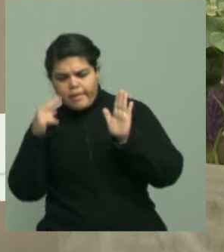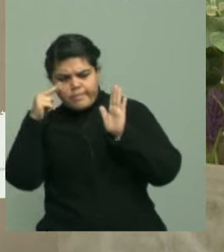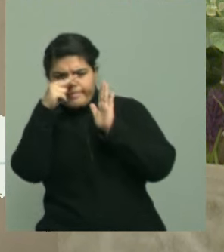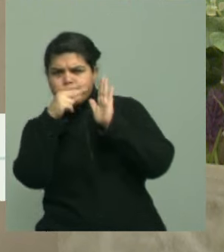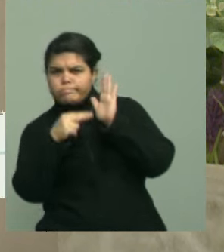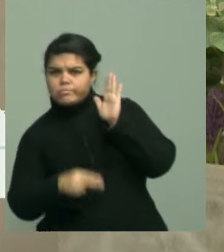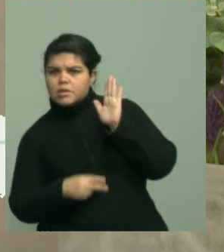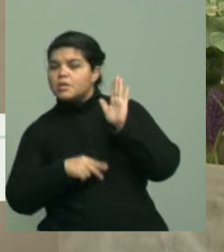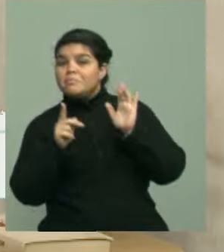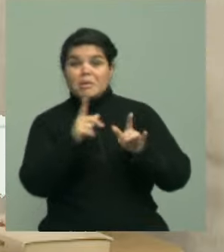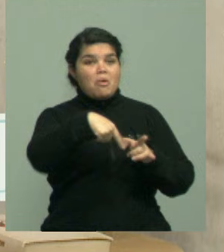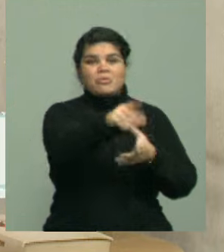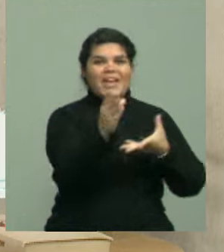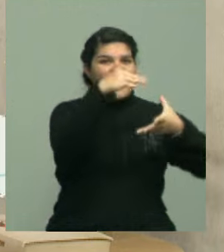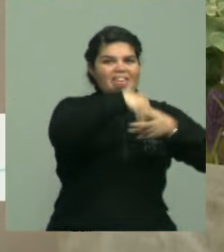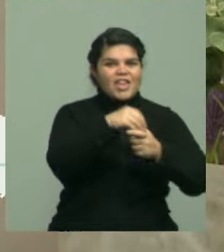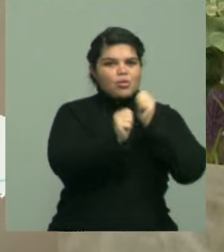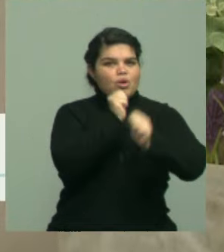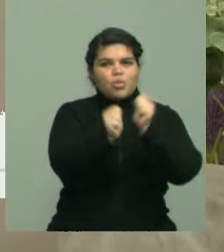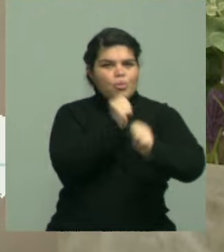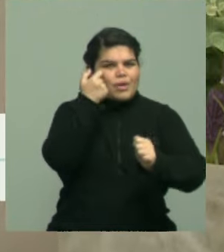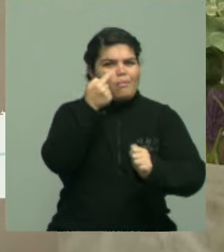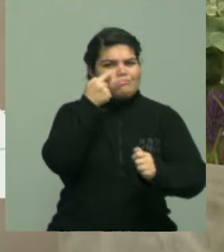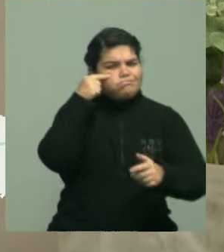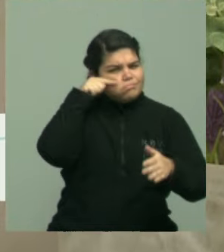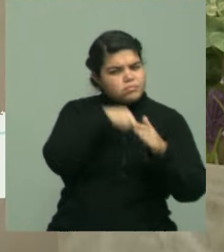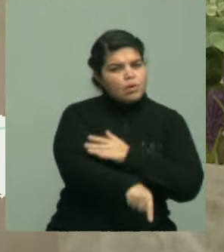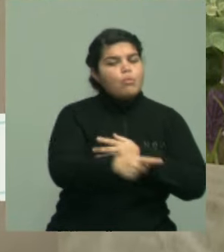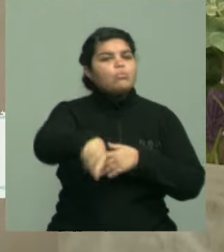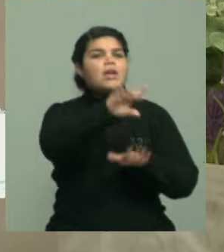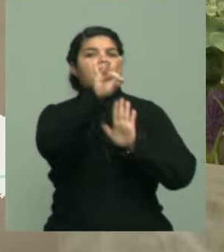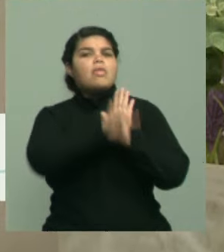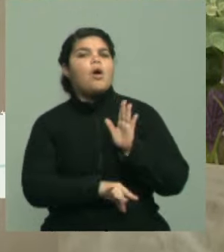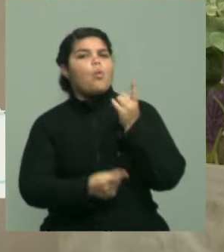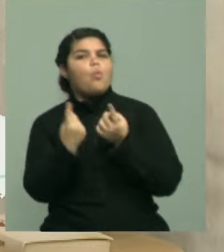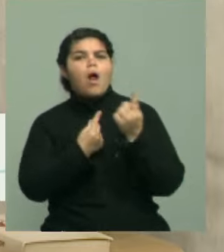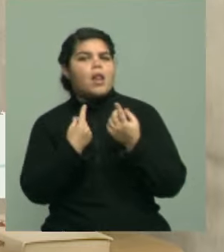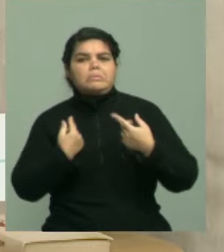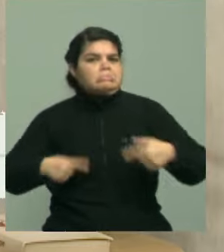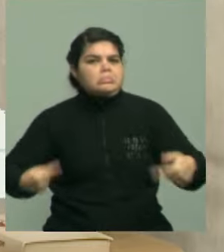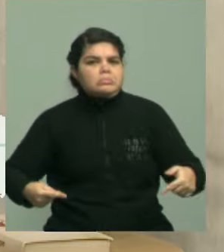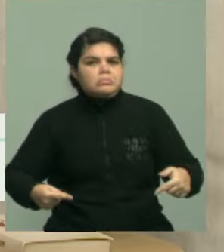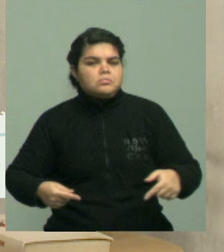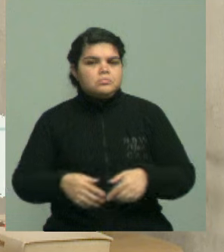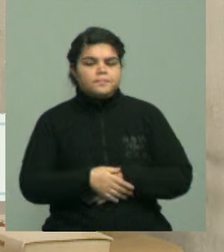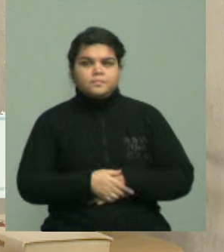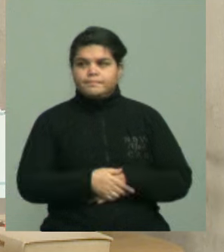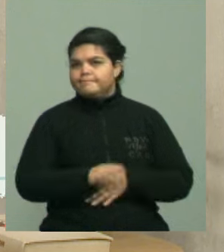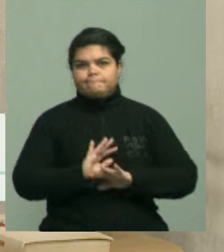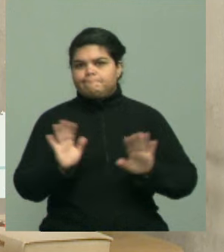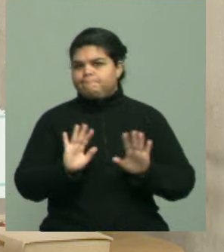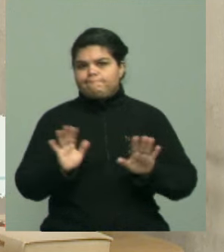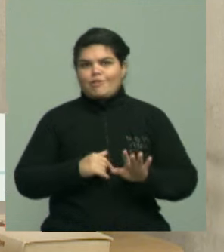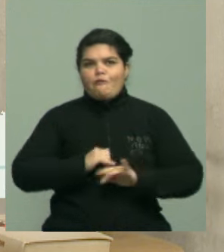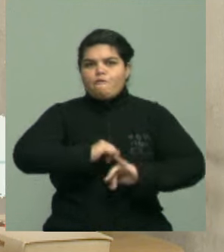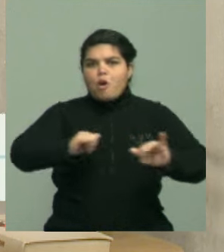de esta industria, porque lo vamos a definir así, sí. ¿Qué datos tienen en relación a eso? No, solo lo que se ha dicho públicamente,